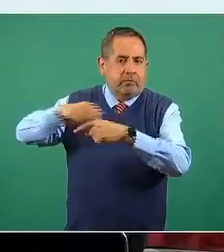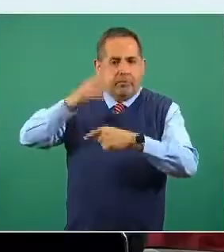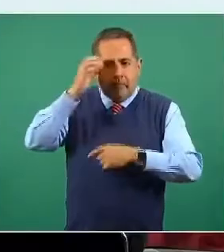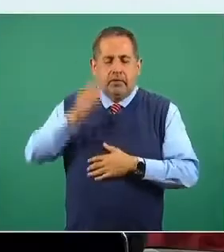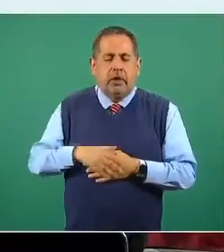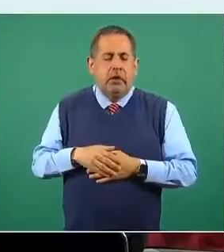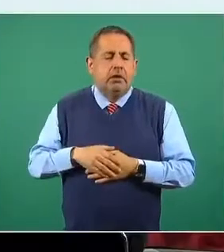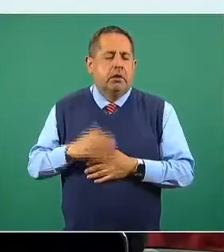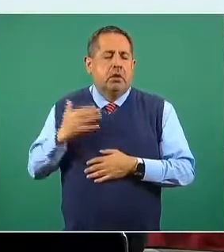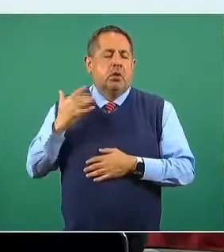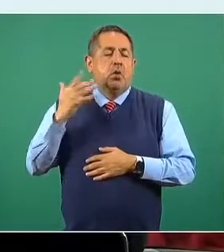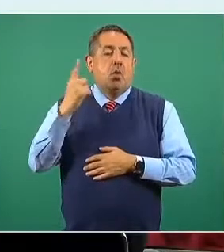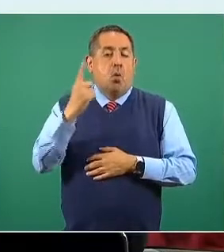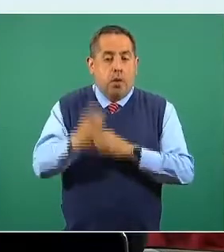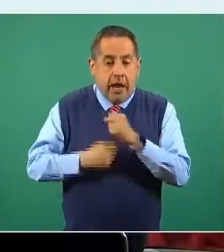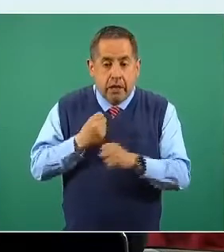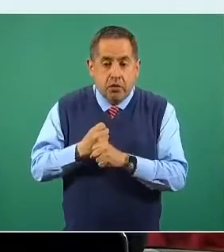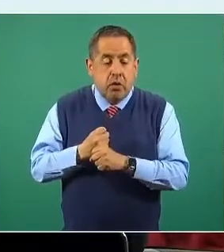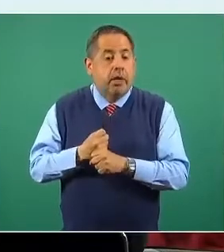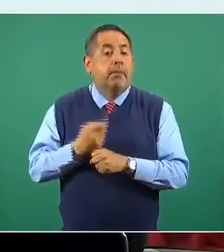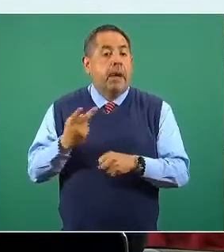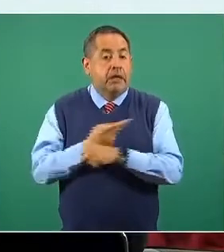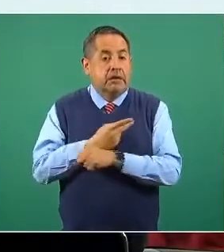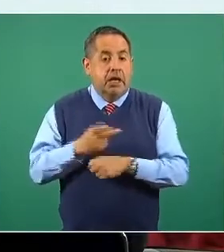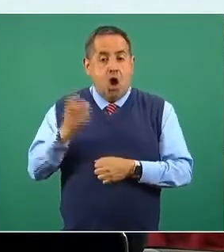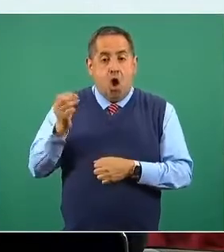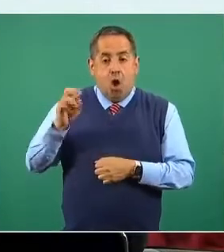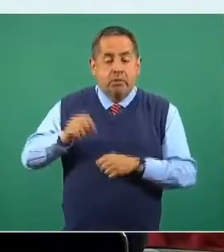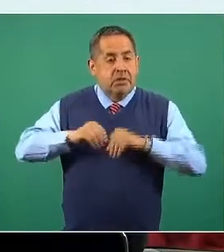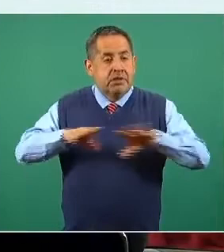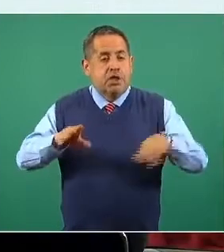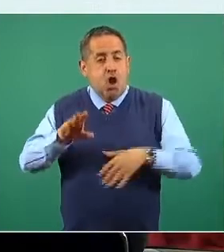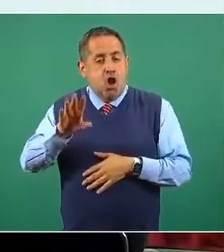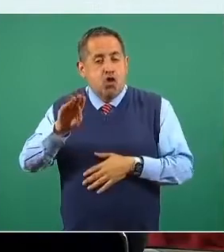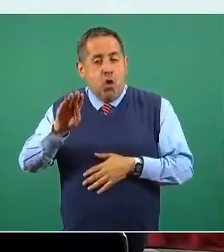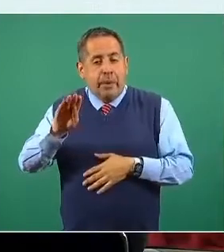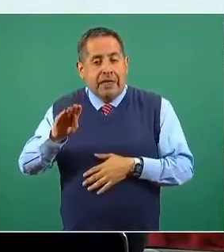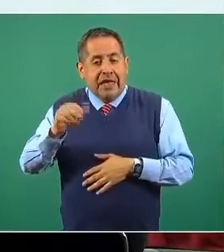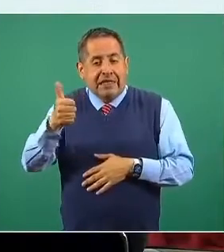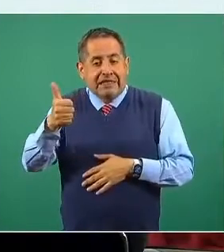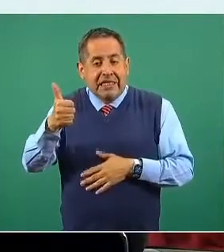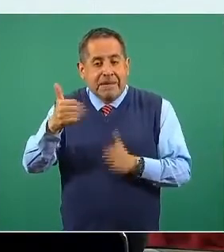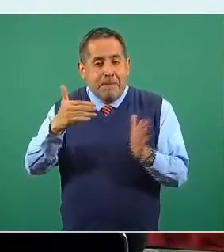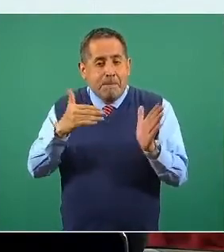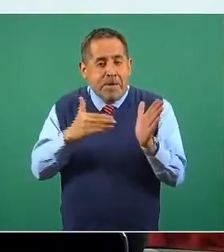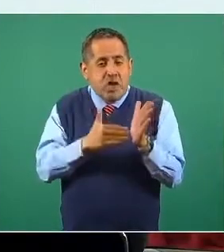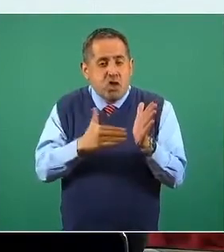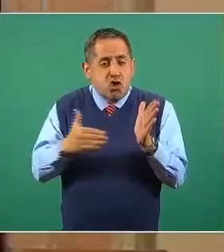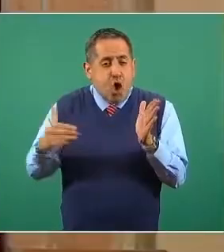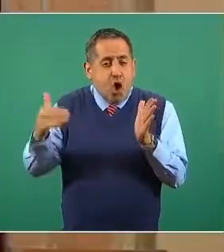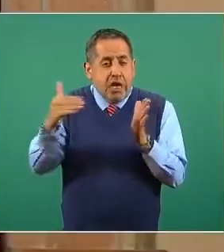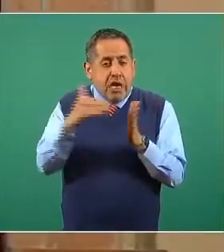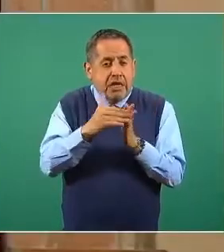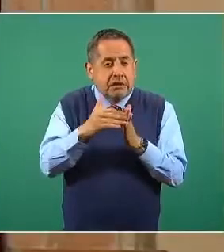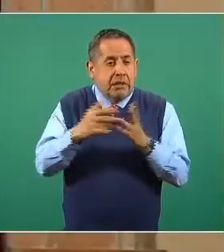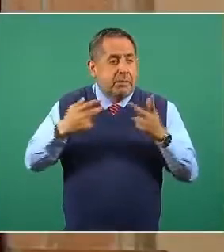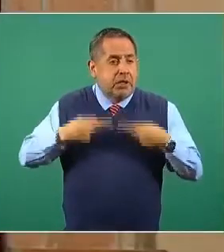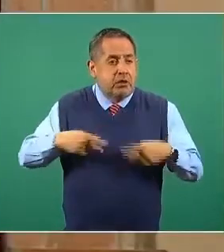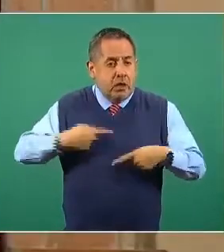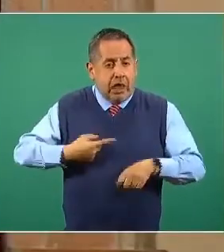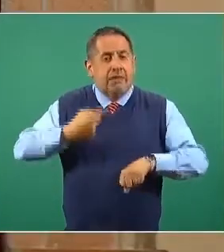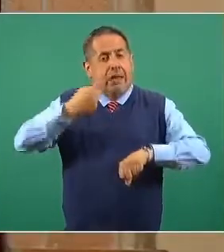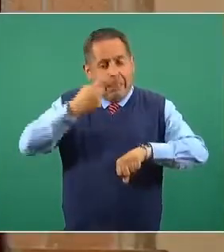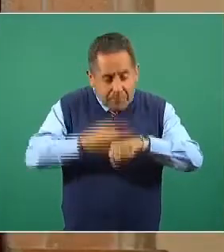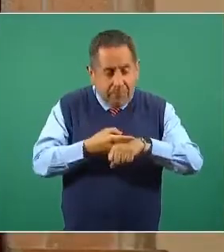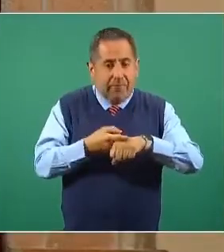año después, al día de hoy, la Organización Mundial de la Salud reporta más de 96 millones de personas contagiadas